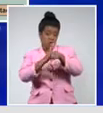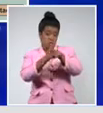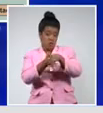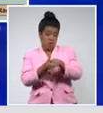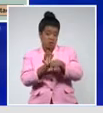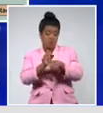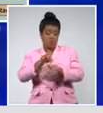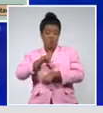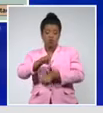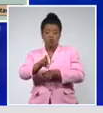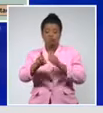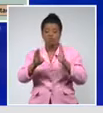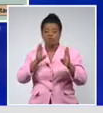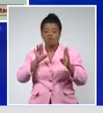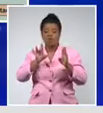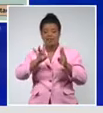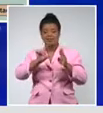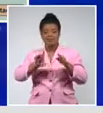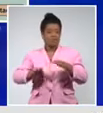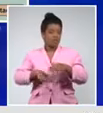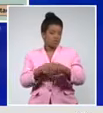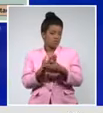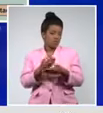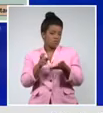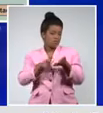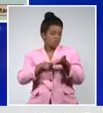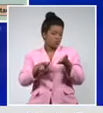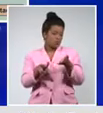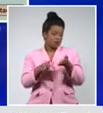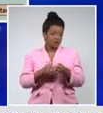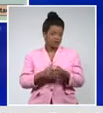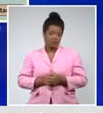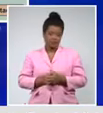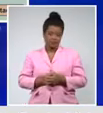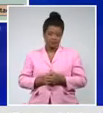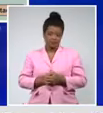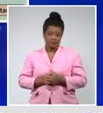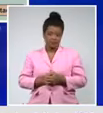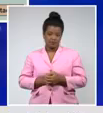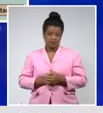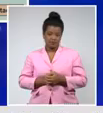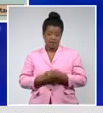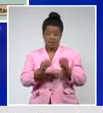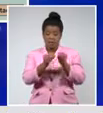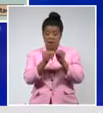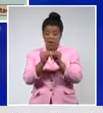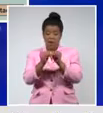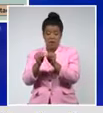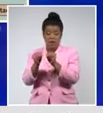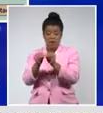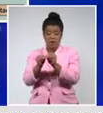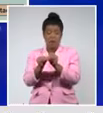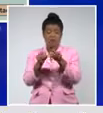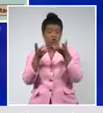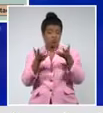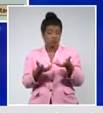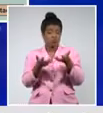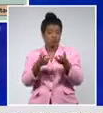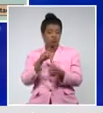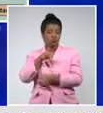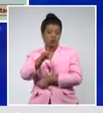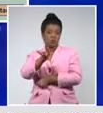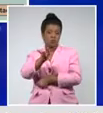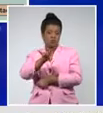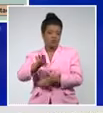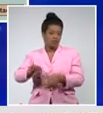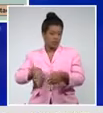últimos 15 días y que estas provincias tuvieron o han tenido una transmisión importante en estos últimos 15 días.